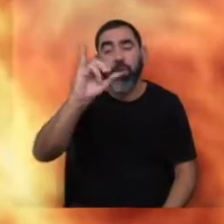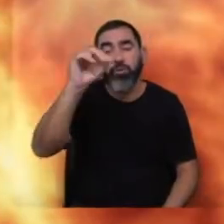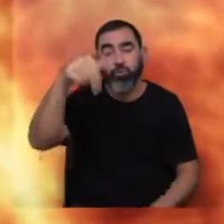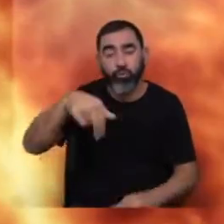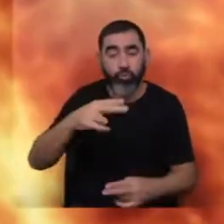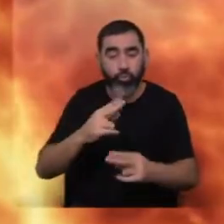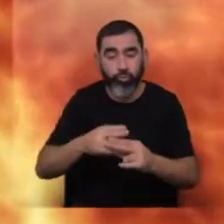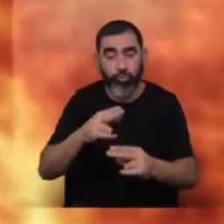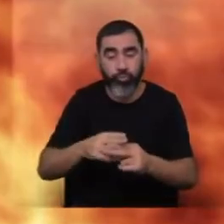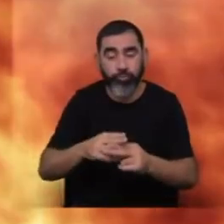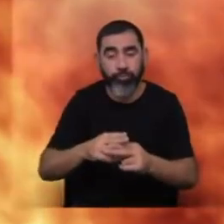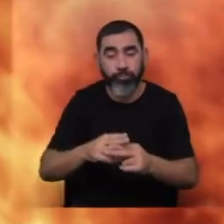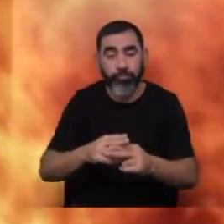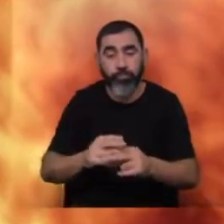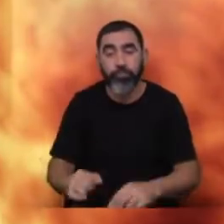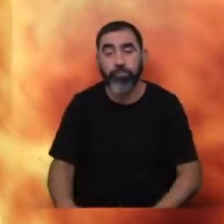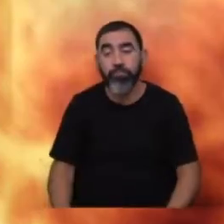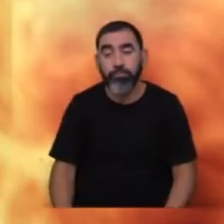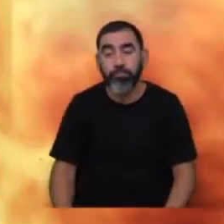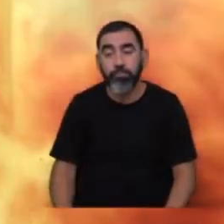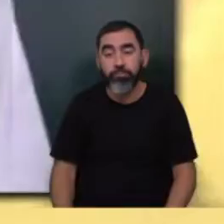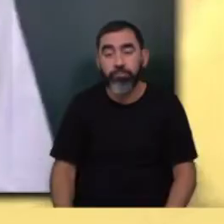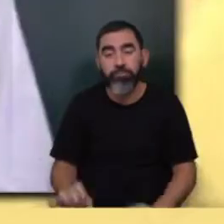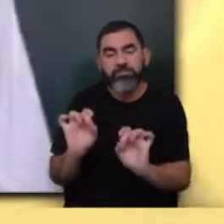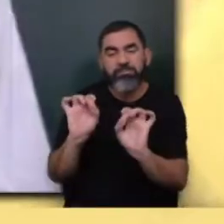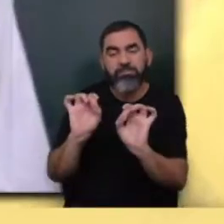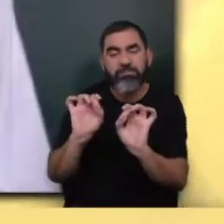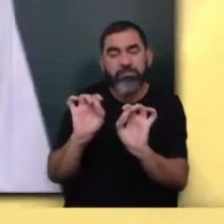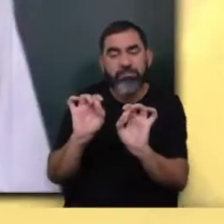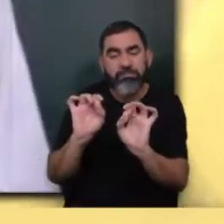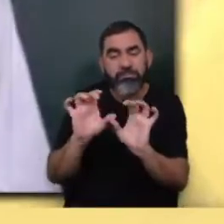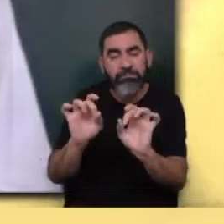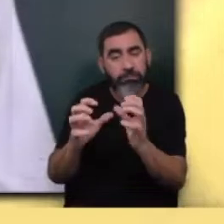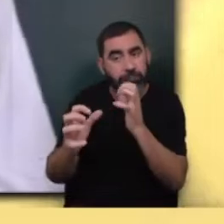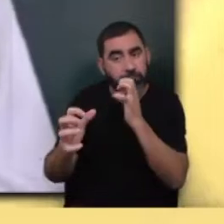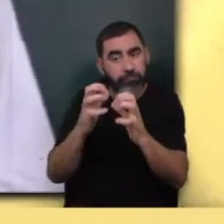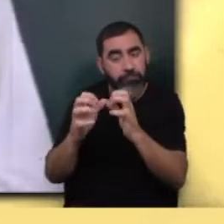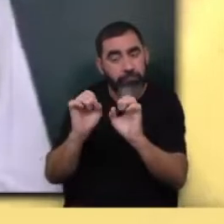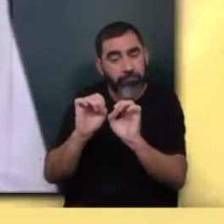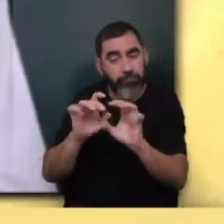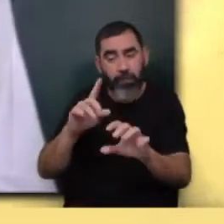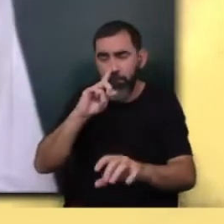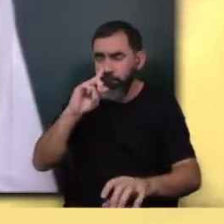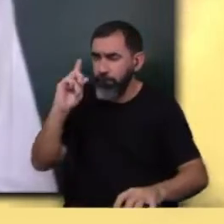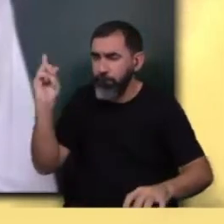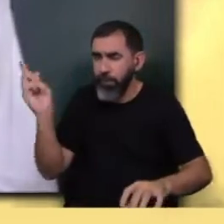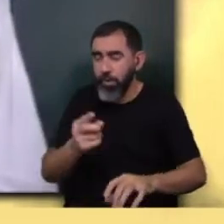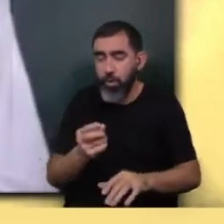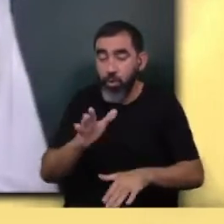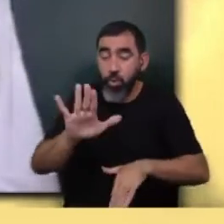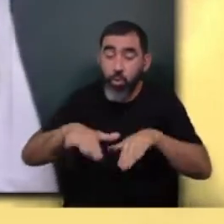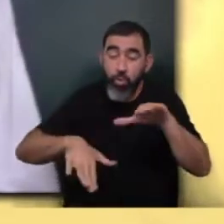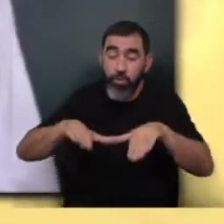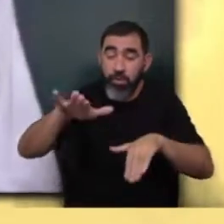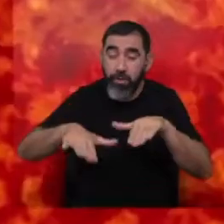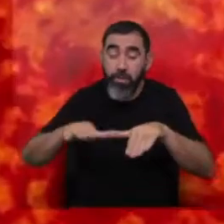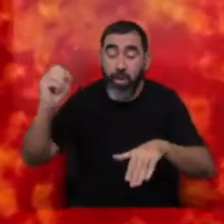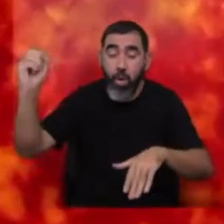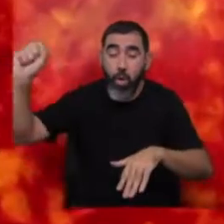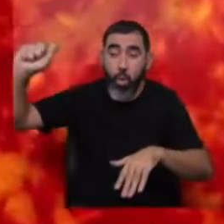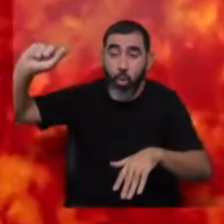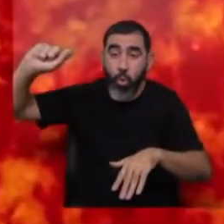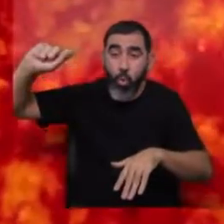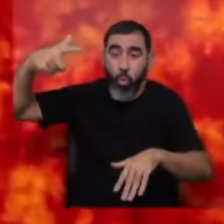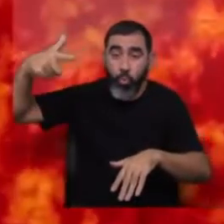una parte, una cantidad de partículas muy energéticas a velocidades comparables a la velocidad de la luz,